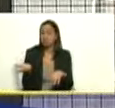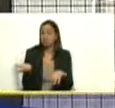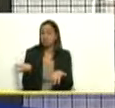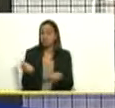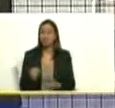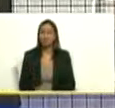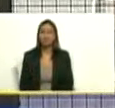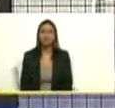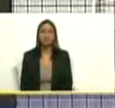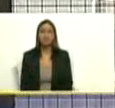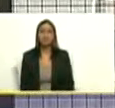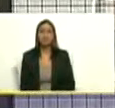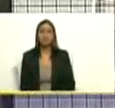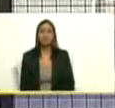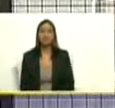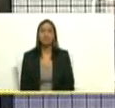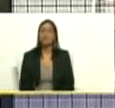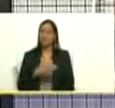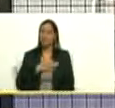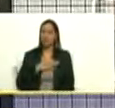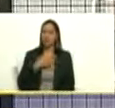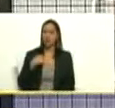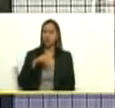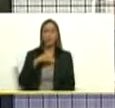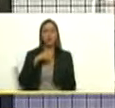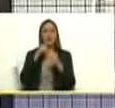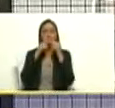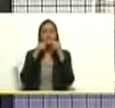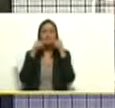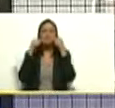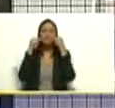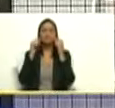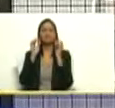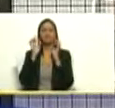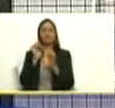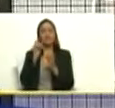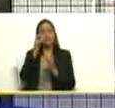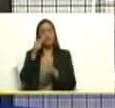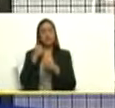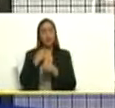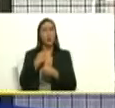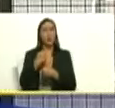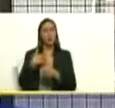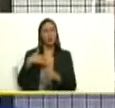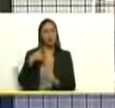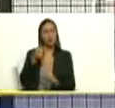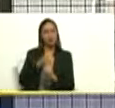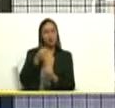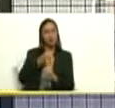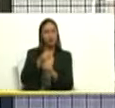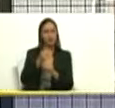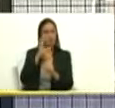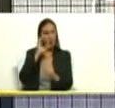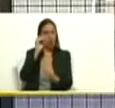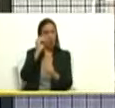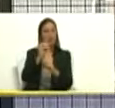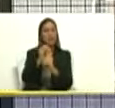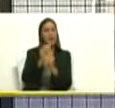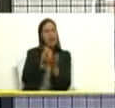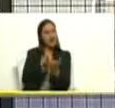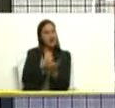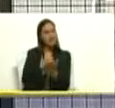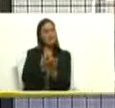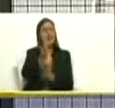nosotros sonrientes seguros de nuestra lucha de nuestro destino y leales